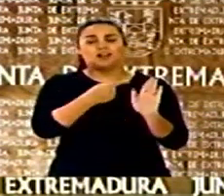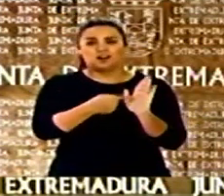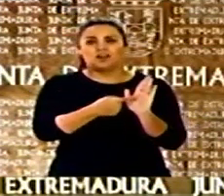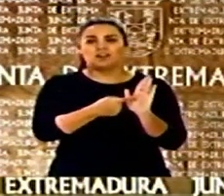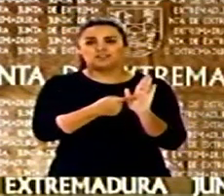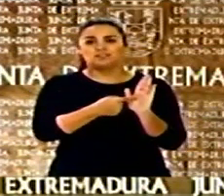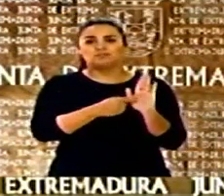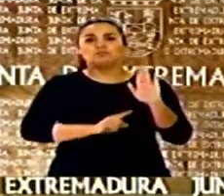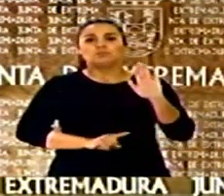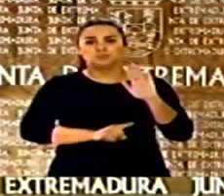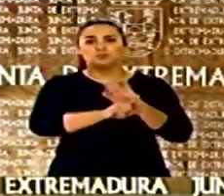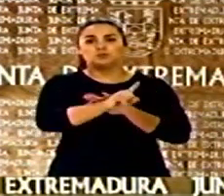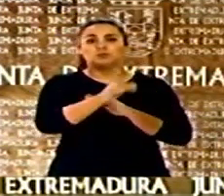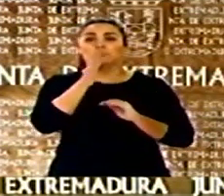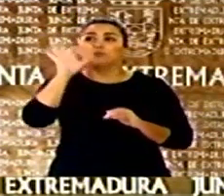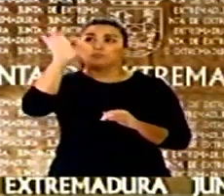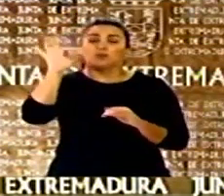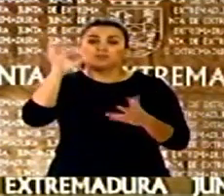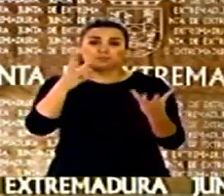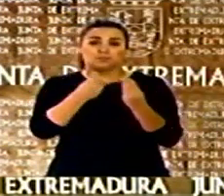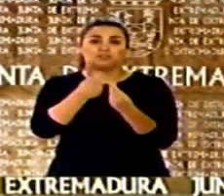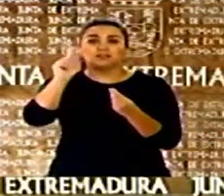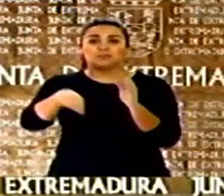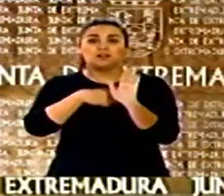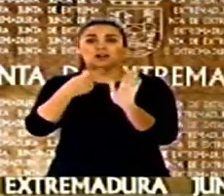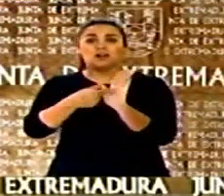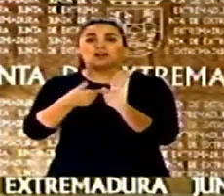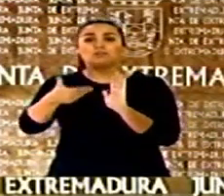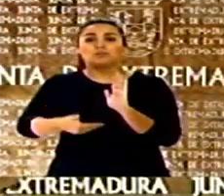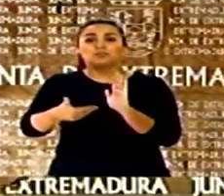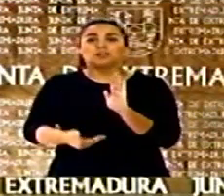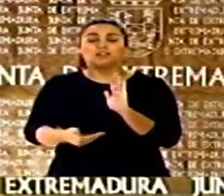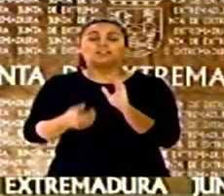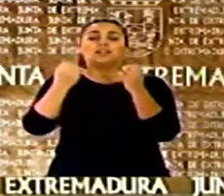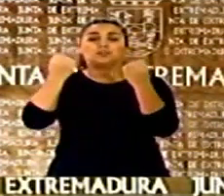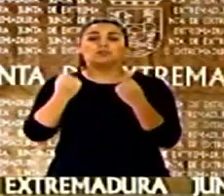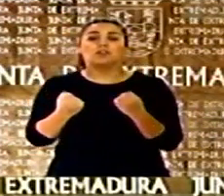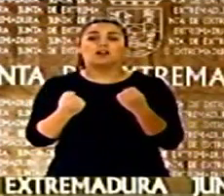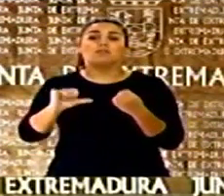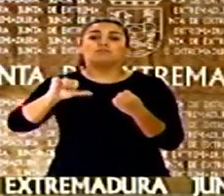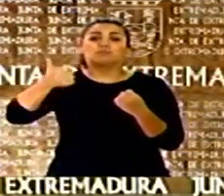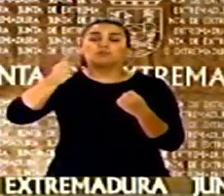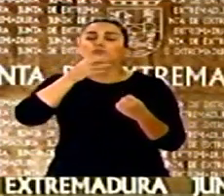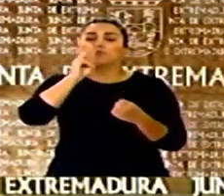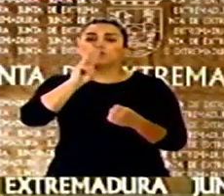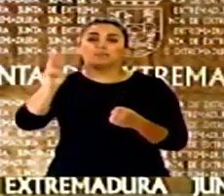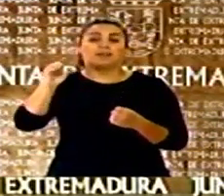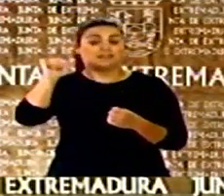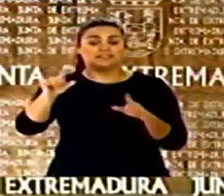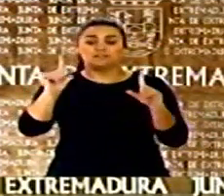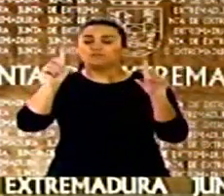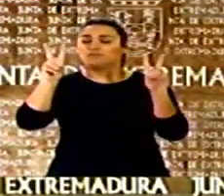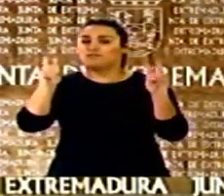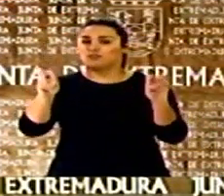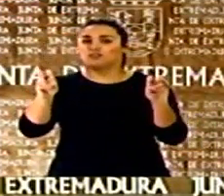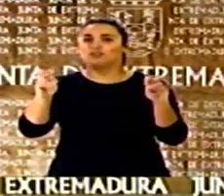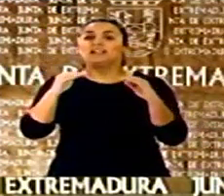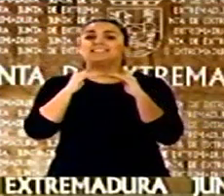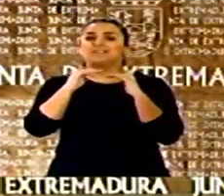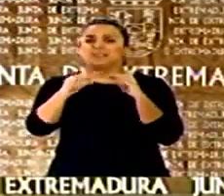dediqué, con poco éxito digo, por lo que se refiere a la oposición, le dediqué el debate del Estado de la región a las leyes, y ahí están. El